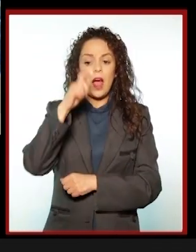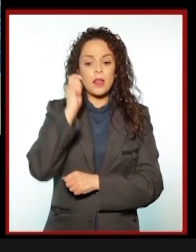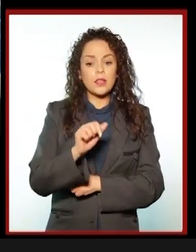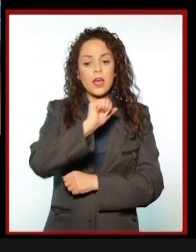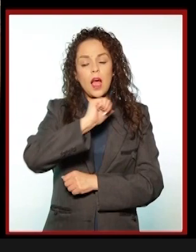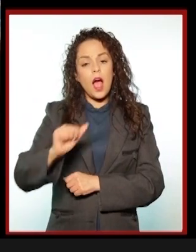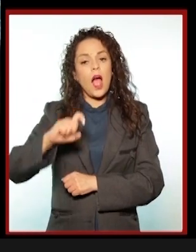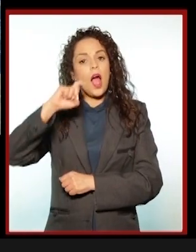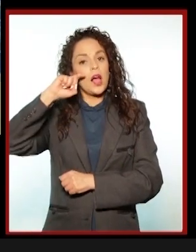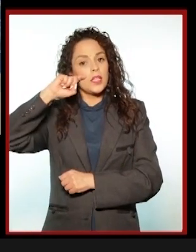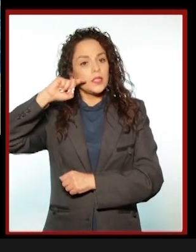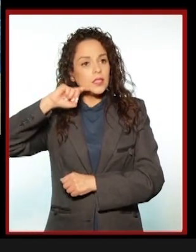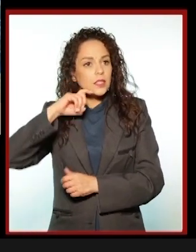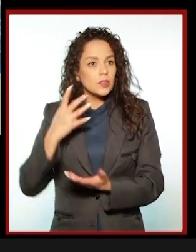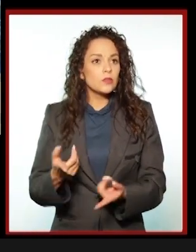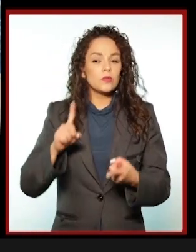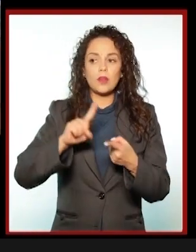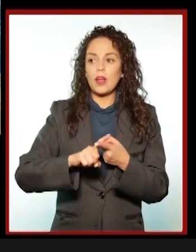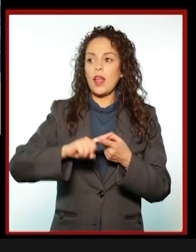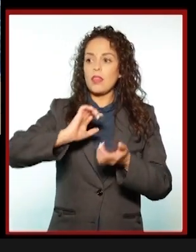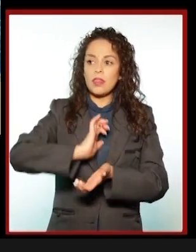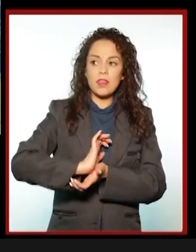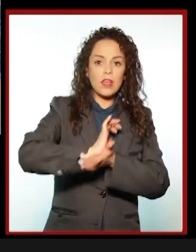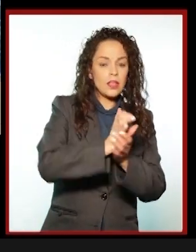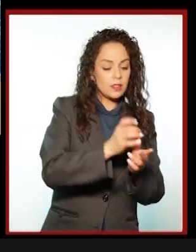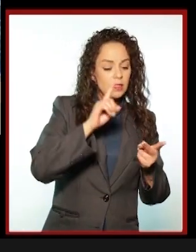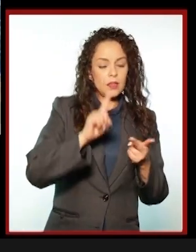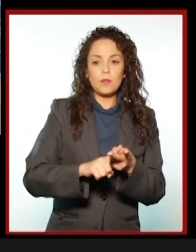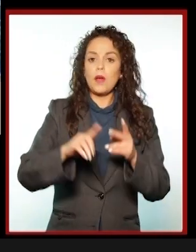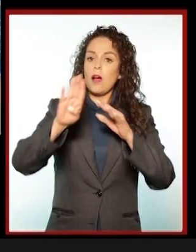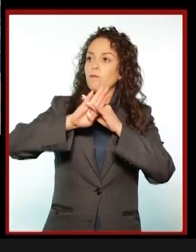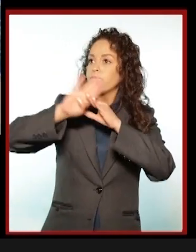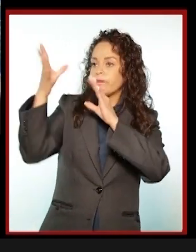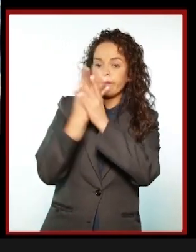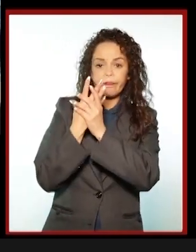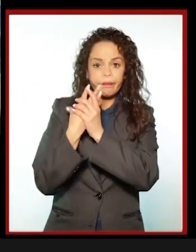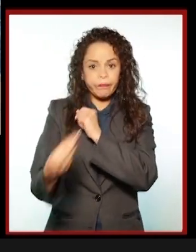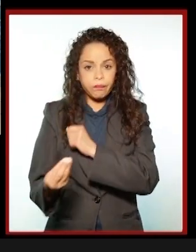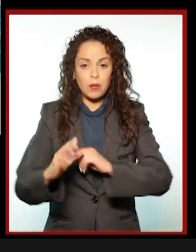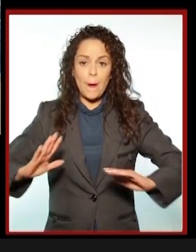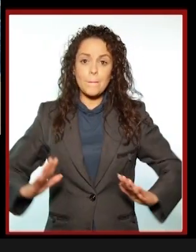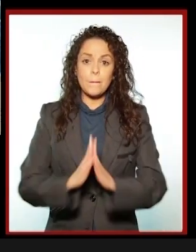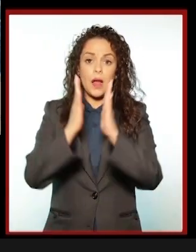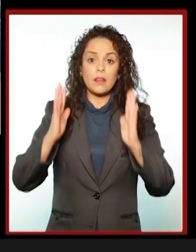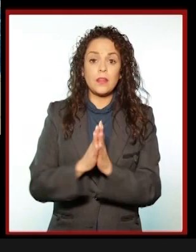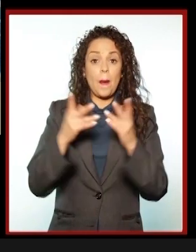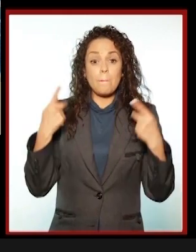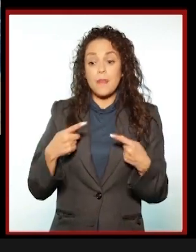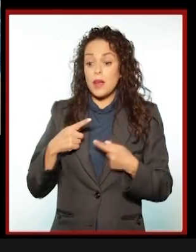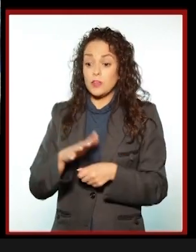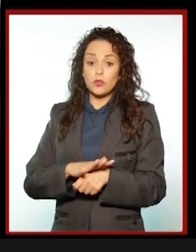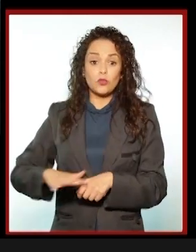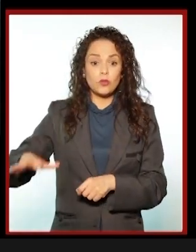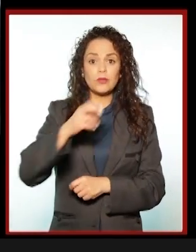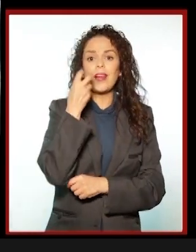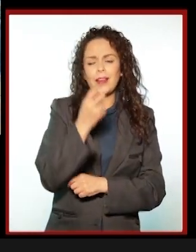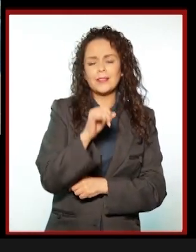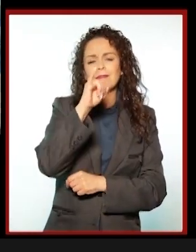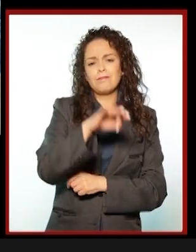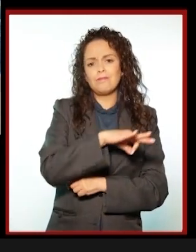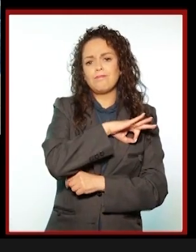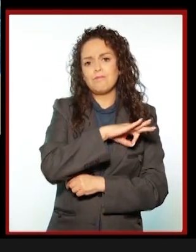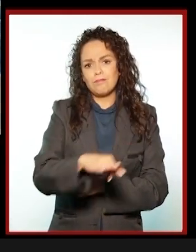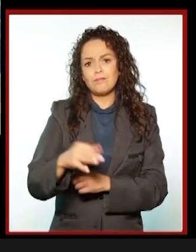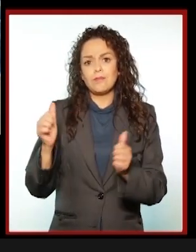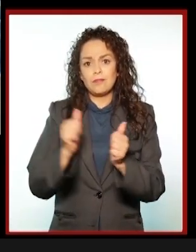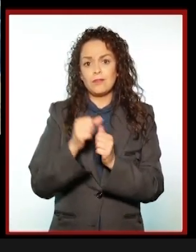de el abanico de las sexualidades, hablar de discriminación, hablar de migración, hablar de participación ciudadana. Eso